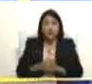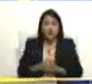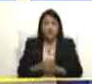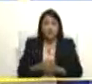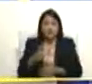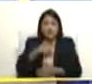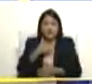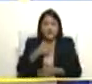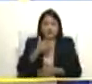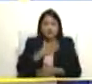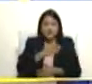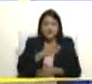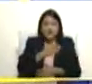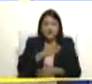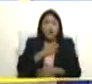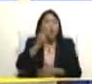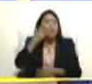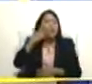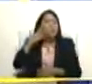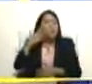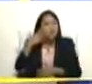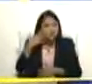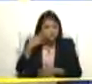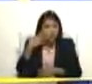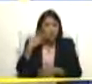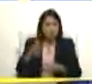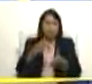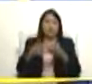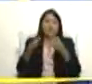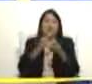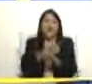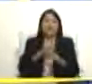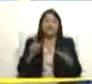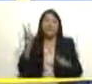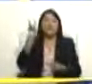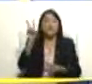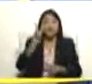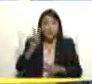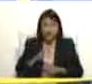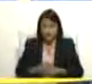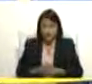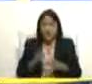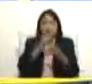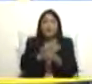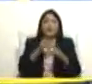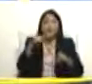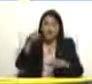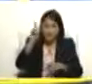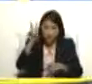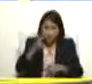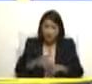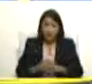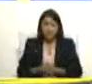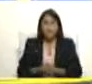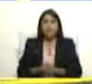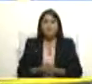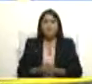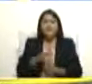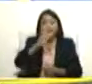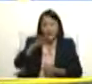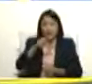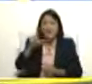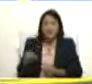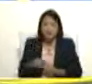sentir vencedores de la soberanía, vencedores de la voluntad nacional, vencedores de la Guayana